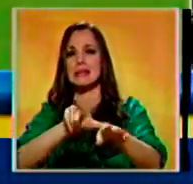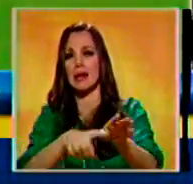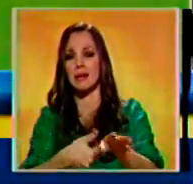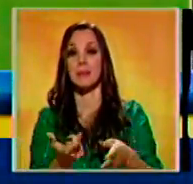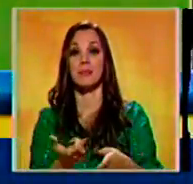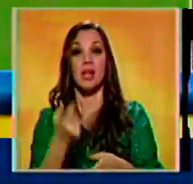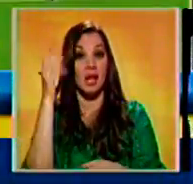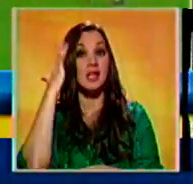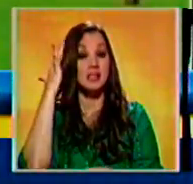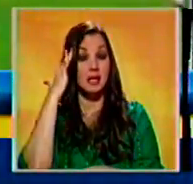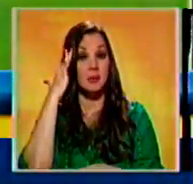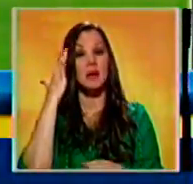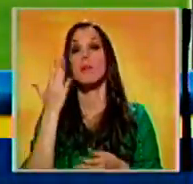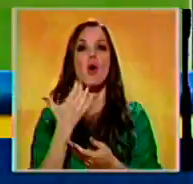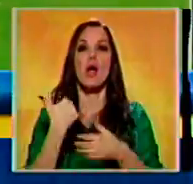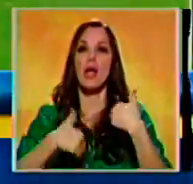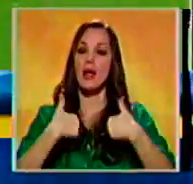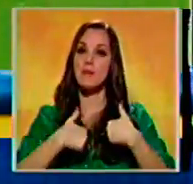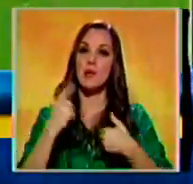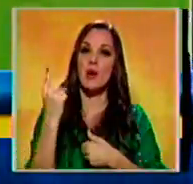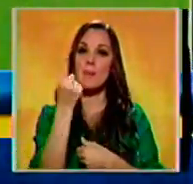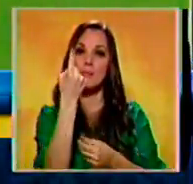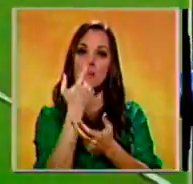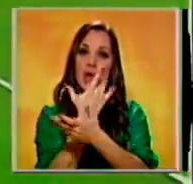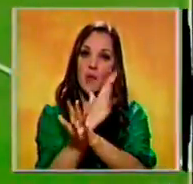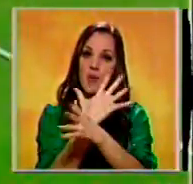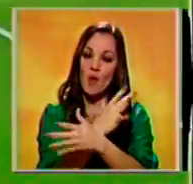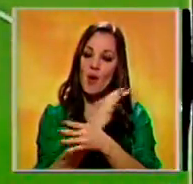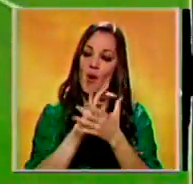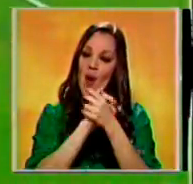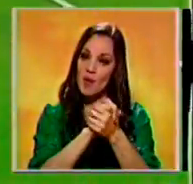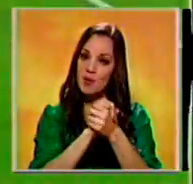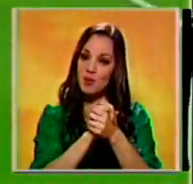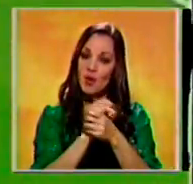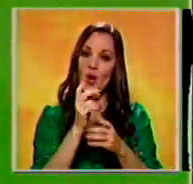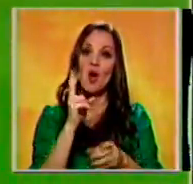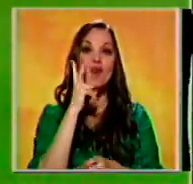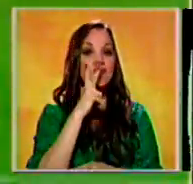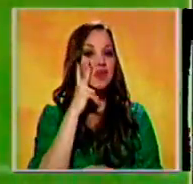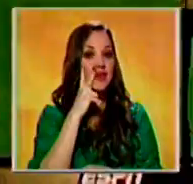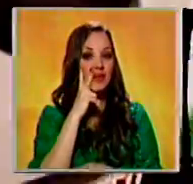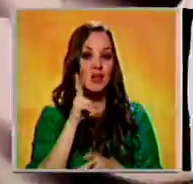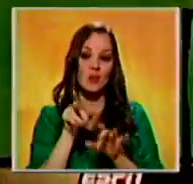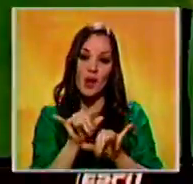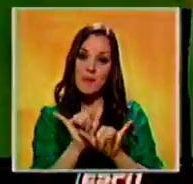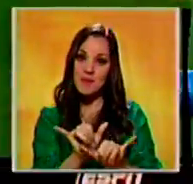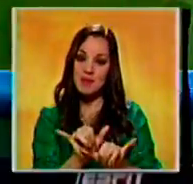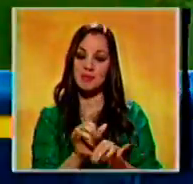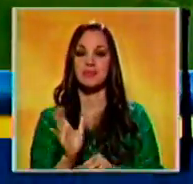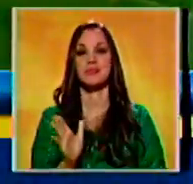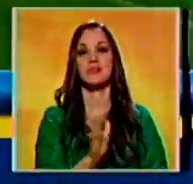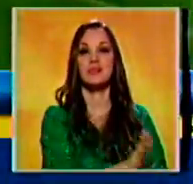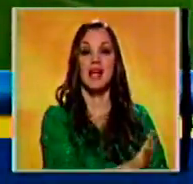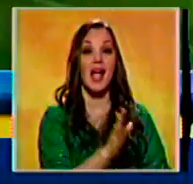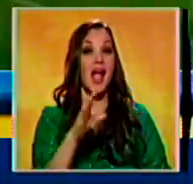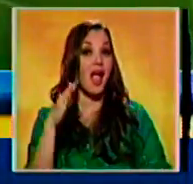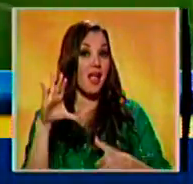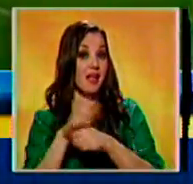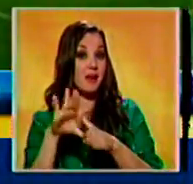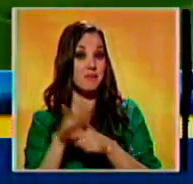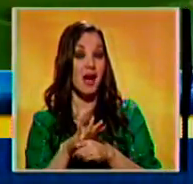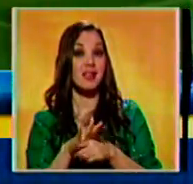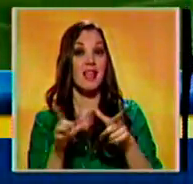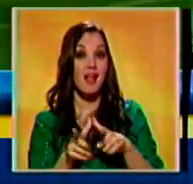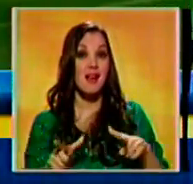este miércoles será el primer amistoso del año y del ciclo de Chita San Vicente con la Vinotinto como local. Este martes la Liga Española de Fútbol anunció